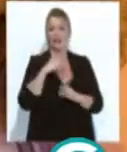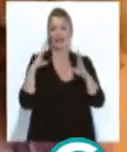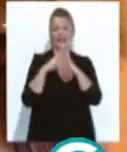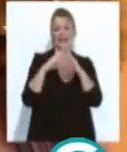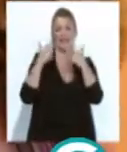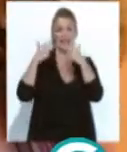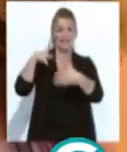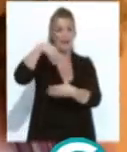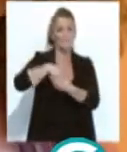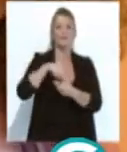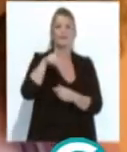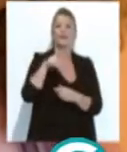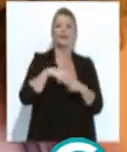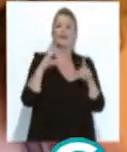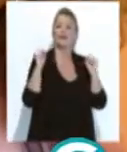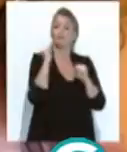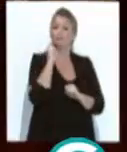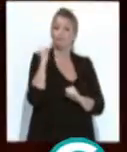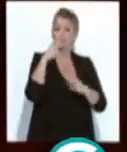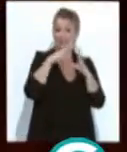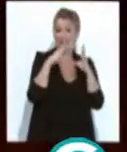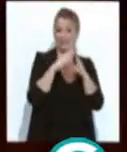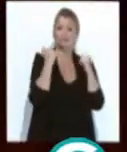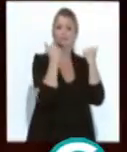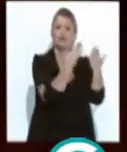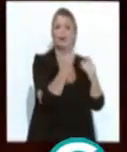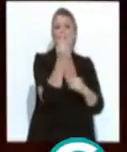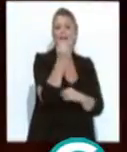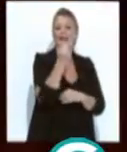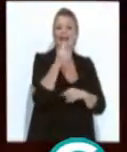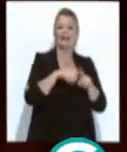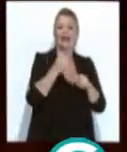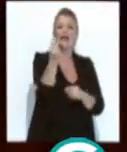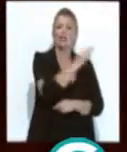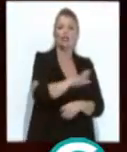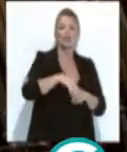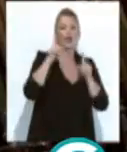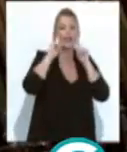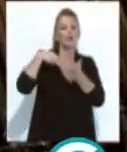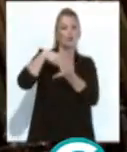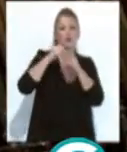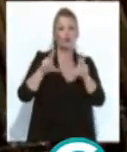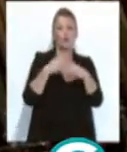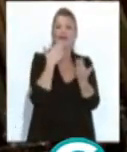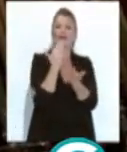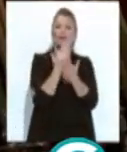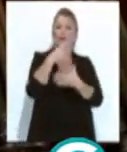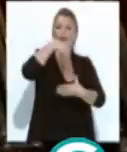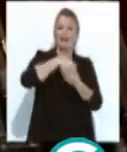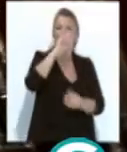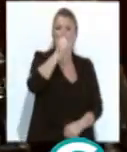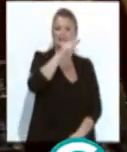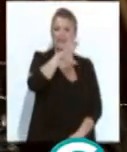Diocesana. Por su parte, la Cofradía de Sentencia ha entregado una beca para niños con riesgo de exclusión social que estudian en el Colegio La Salle